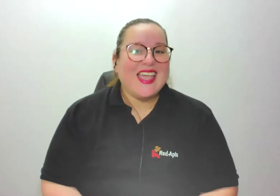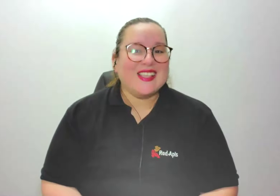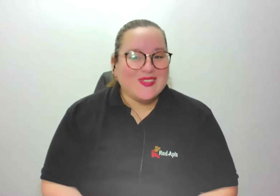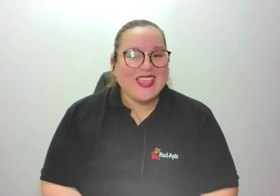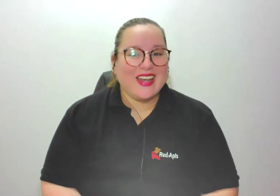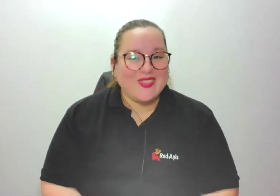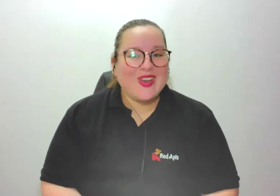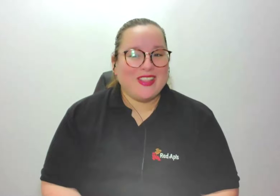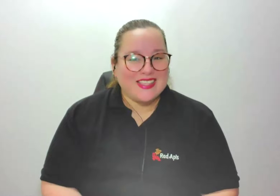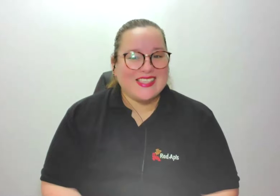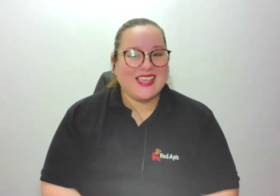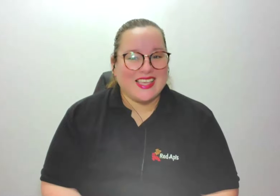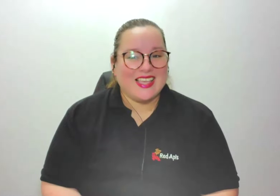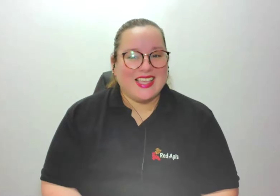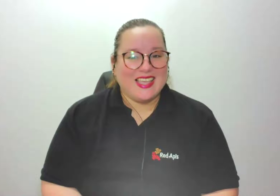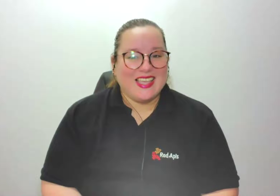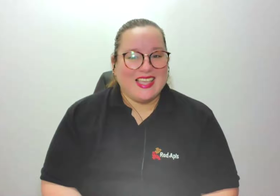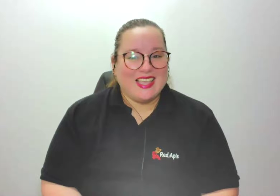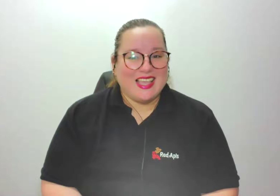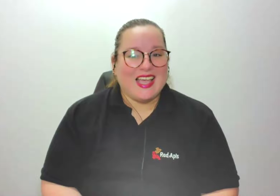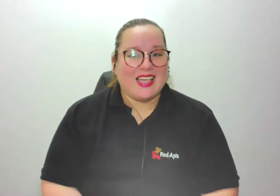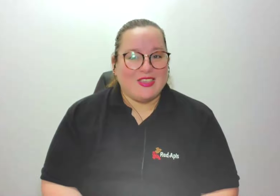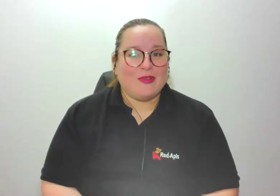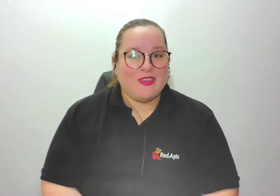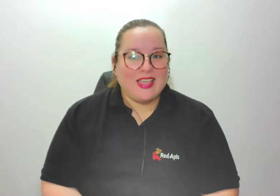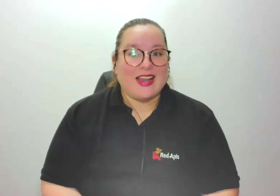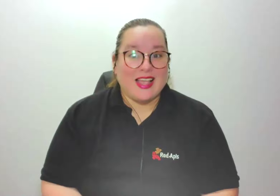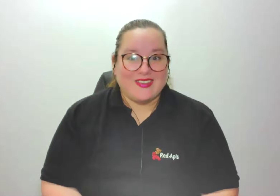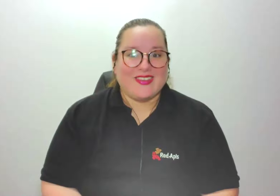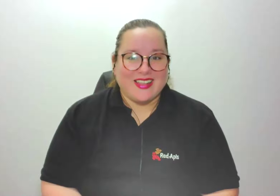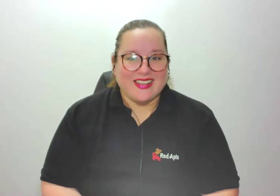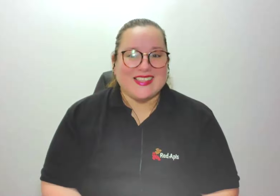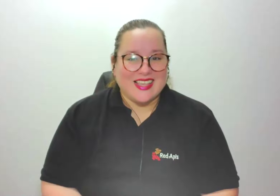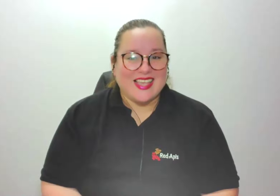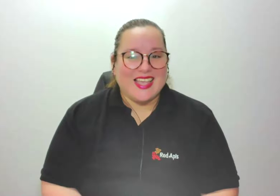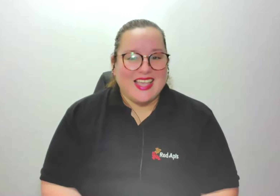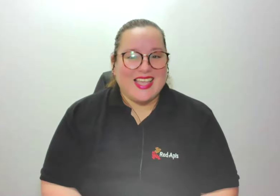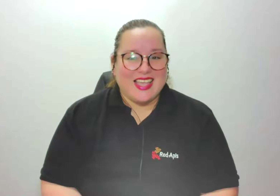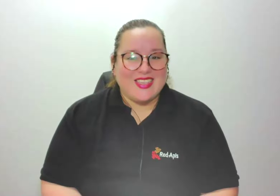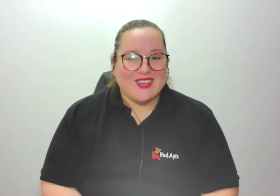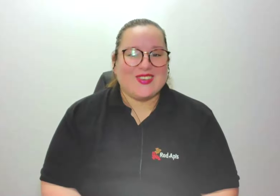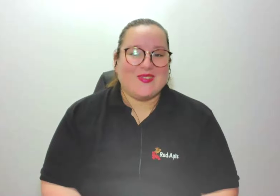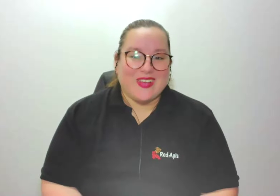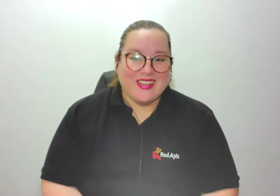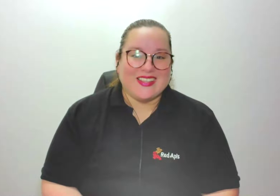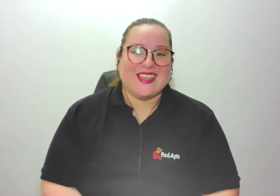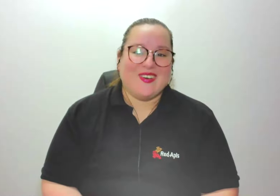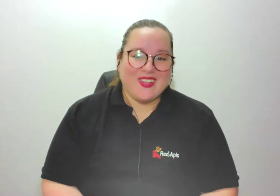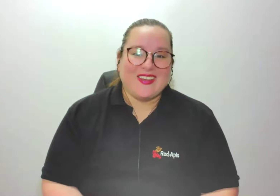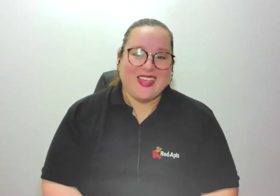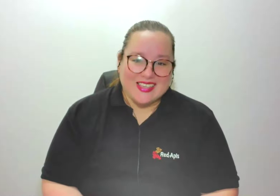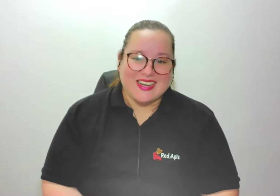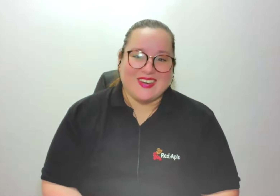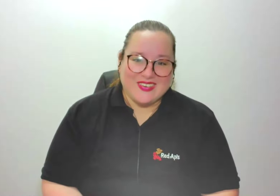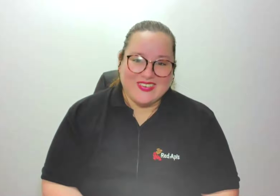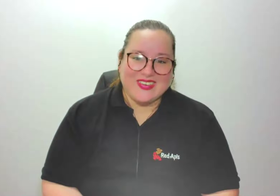Entonces eso va generando un aprendizaje. Ah, yo me olvidé, claro. Entonces yo soy culpable. Entonces